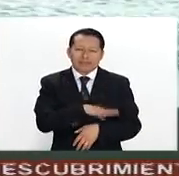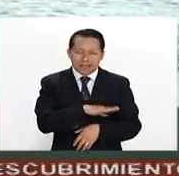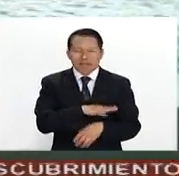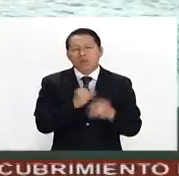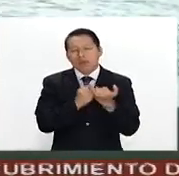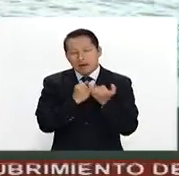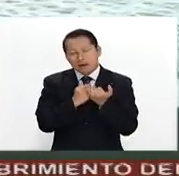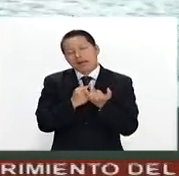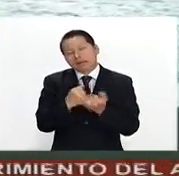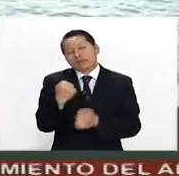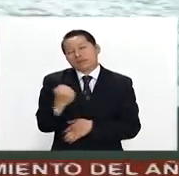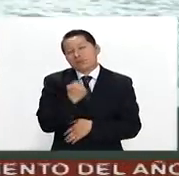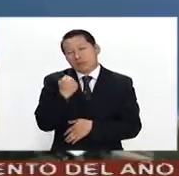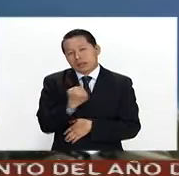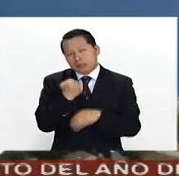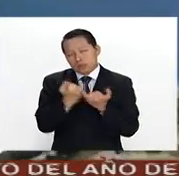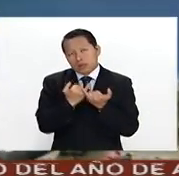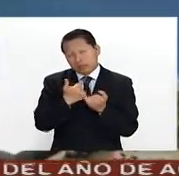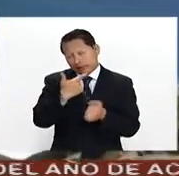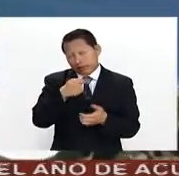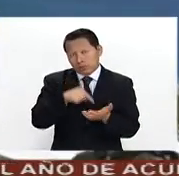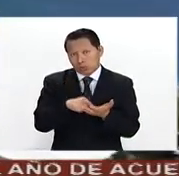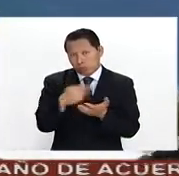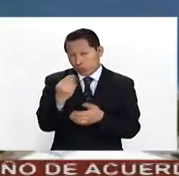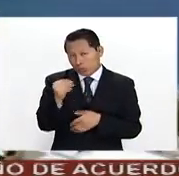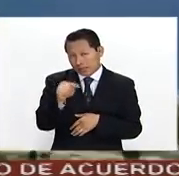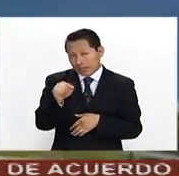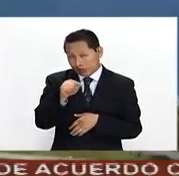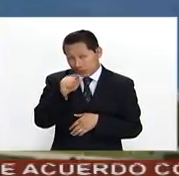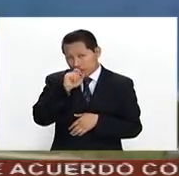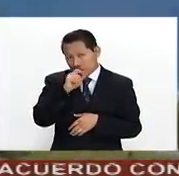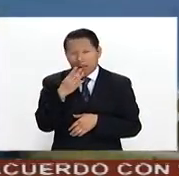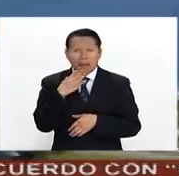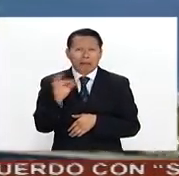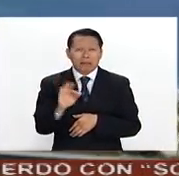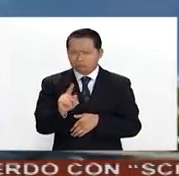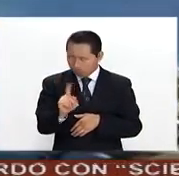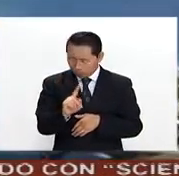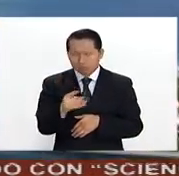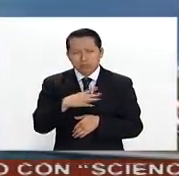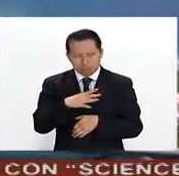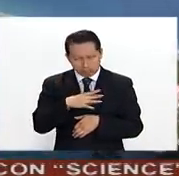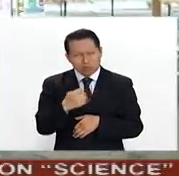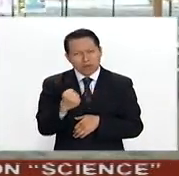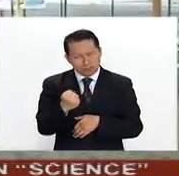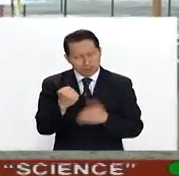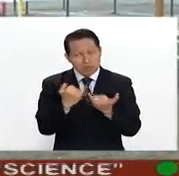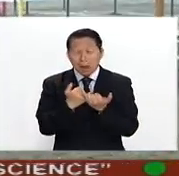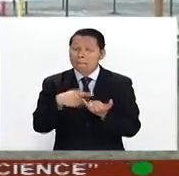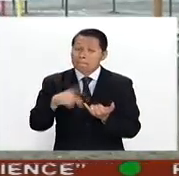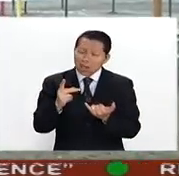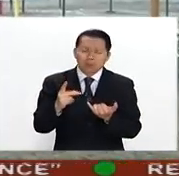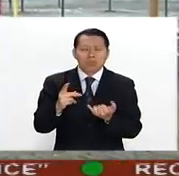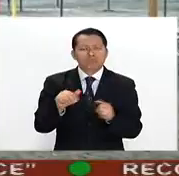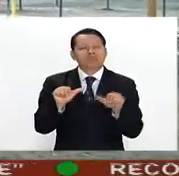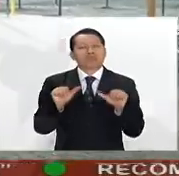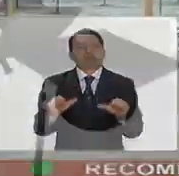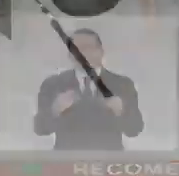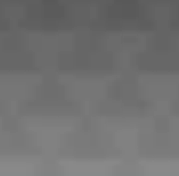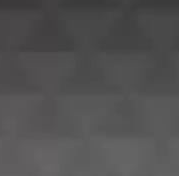por fortuna, a pesar de la intensidad 7.9 grados, no es cualquier cosa, no hubo víctimas que lamentar.